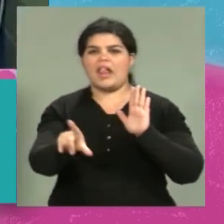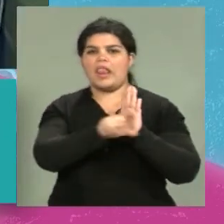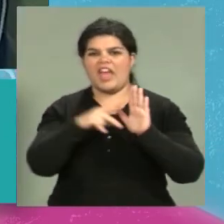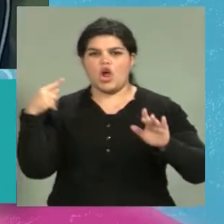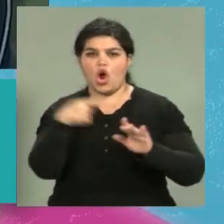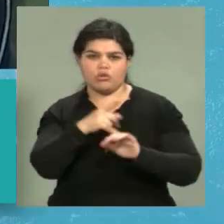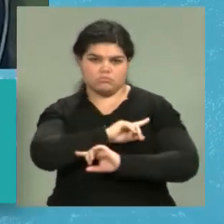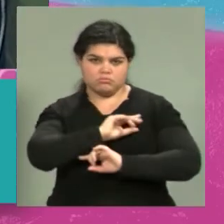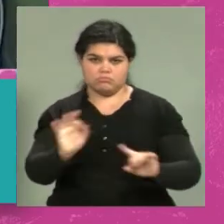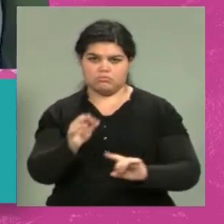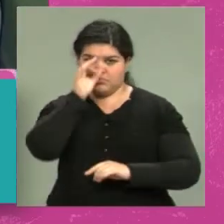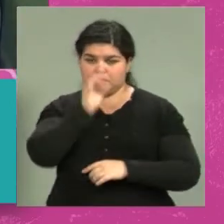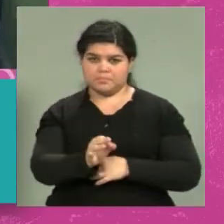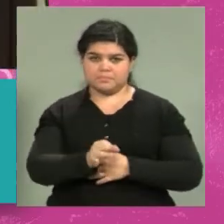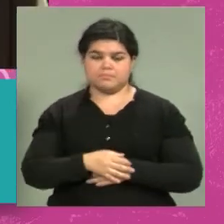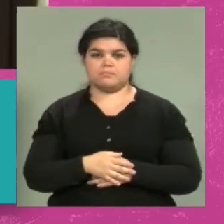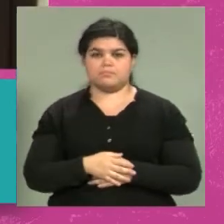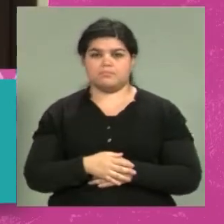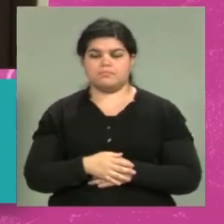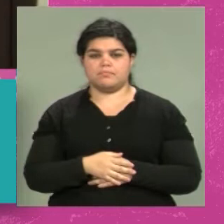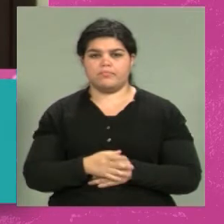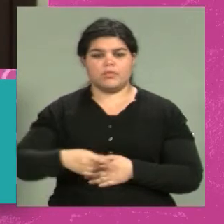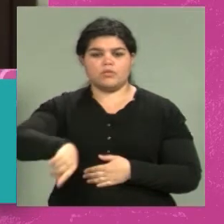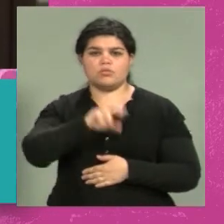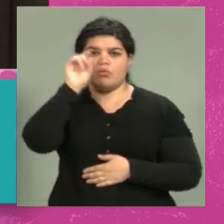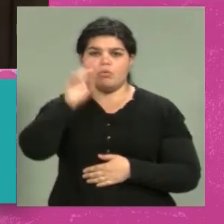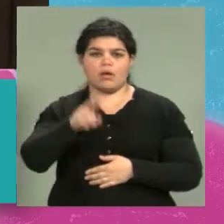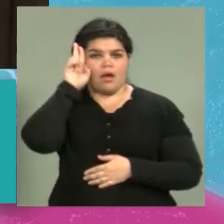Entonces nosotros simplemente nos tenemos que ajustar a ello,